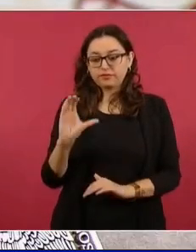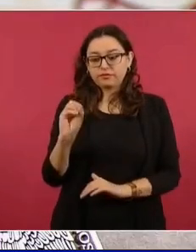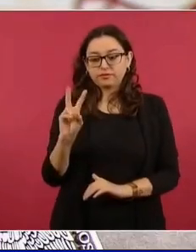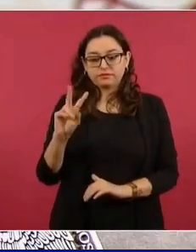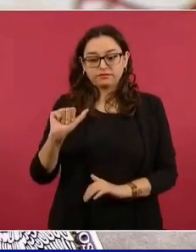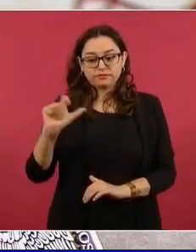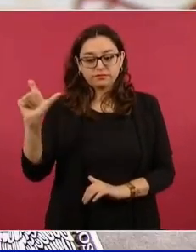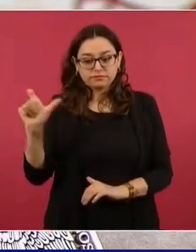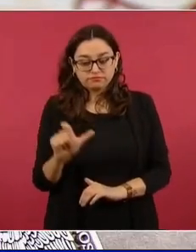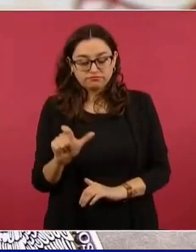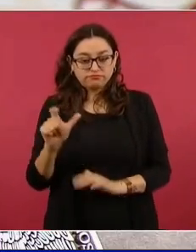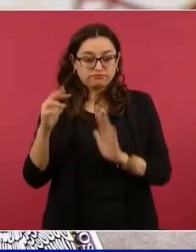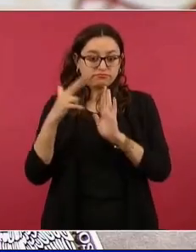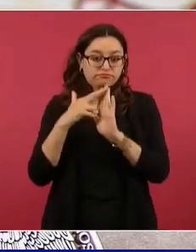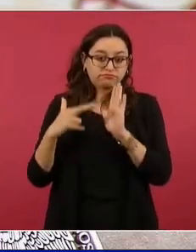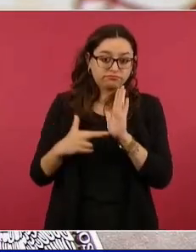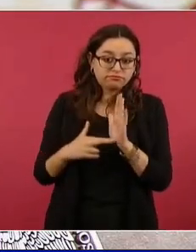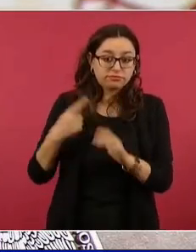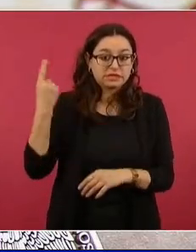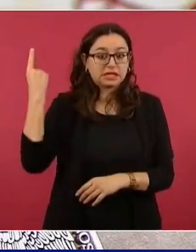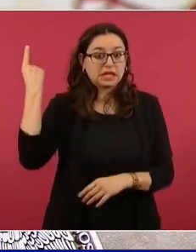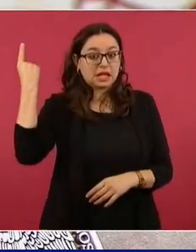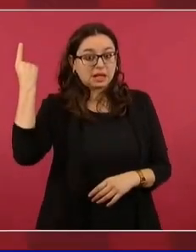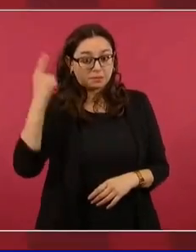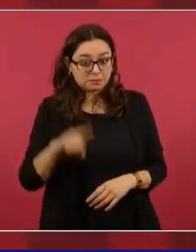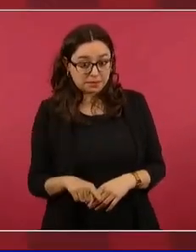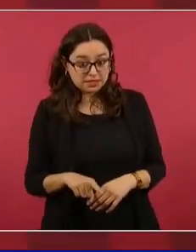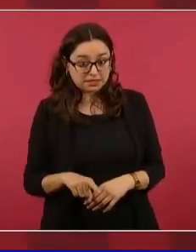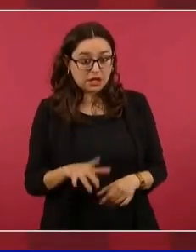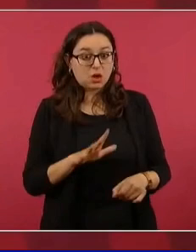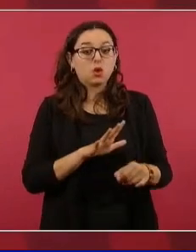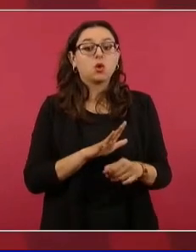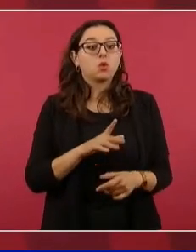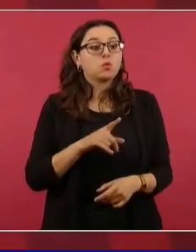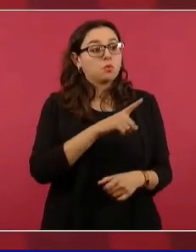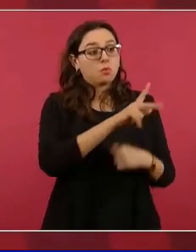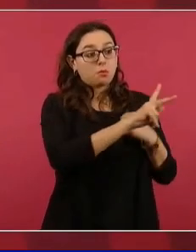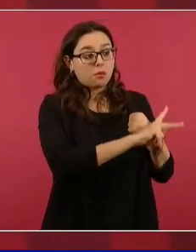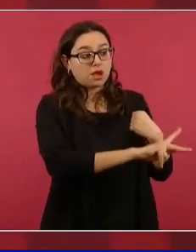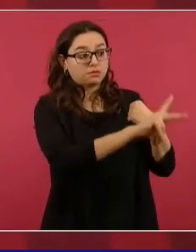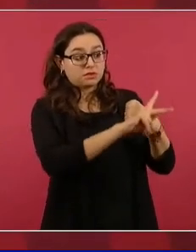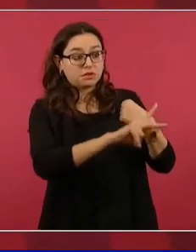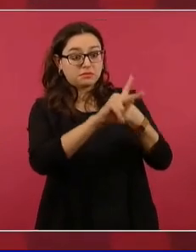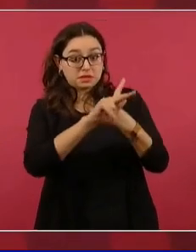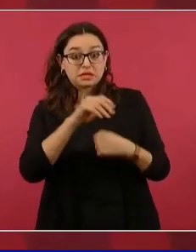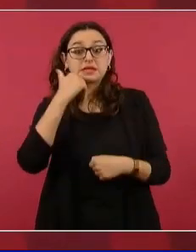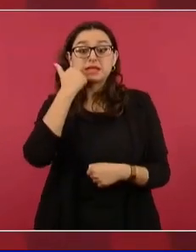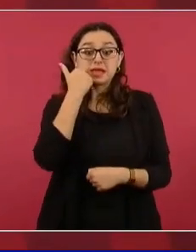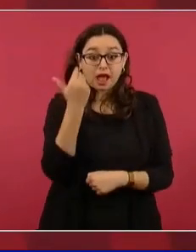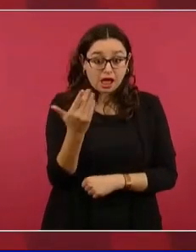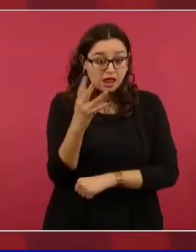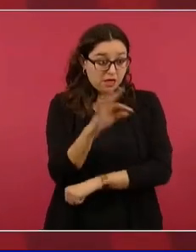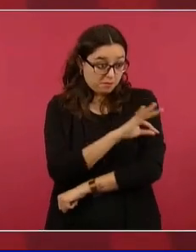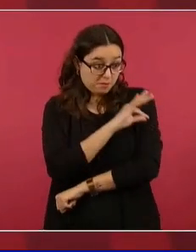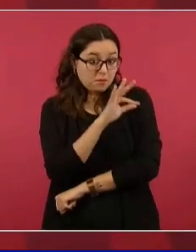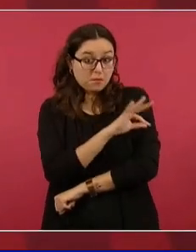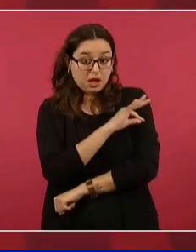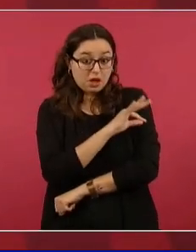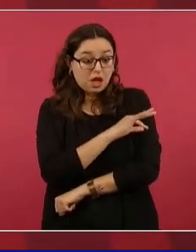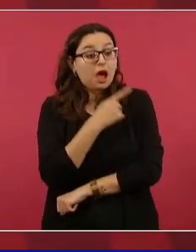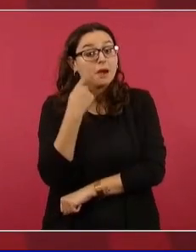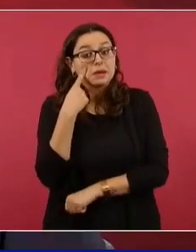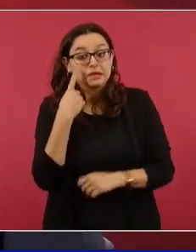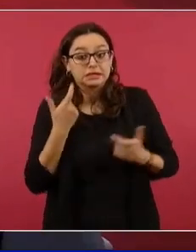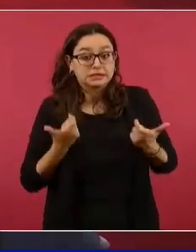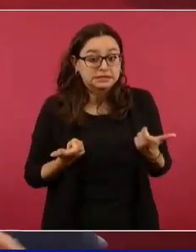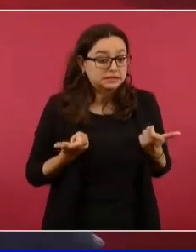es que los países podríamos acceder a la cantidad de vacunas que correspondiera de acuerdo a nuestro nivel de